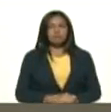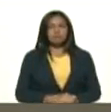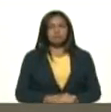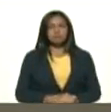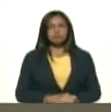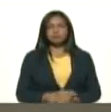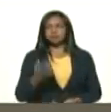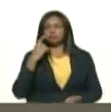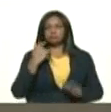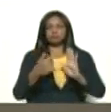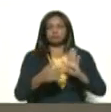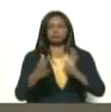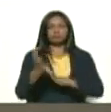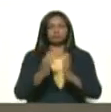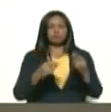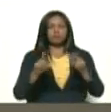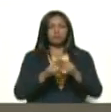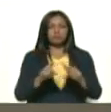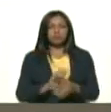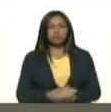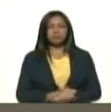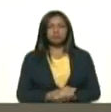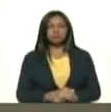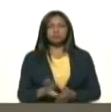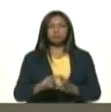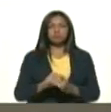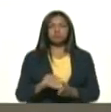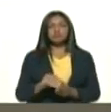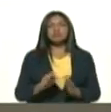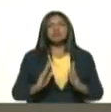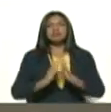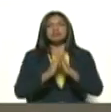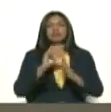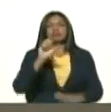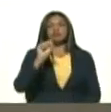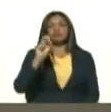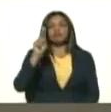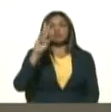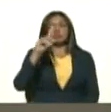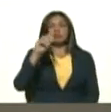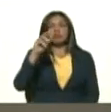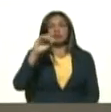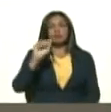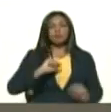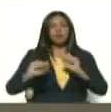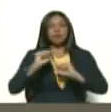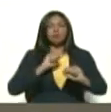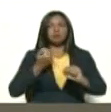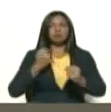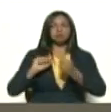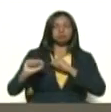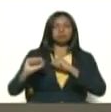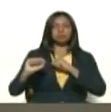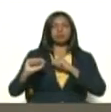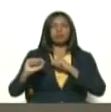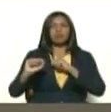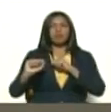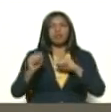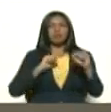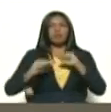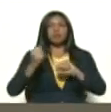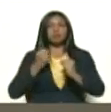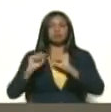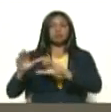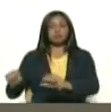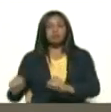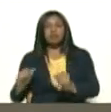de Cristo. Sacado del Santo Sudario, mire. El movimiento antiimperial de Jesús.